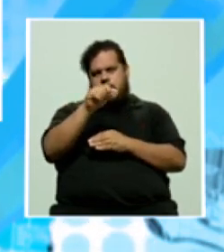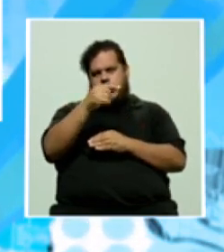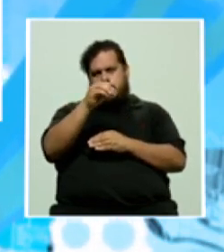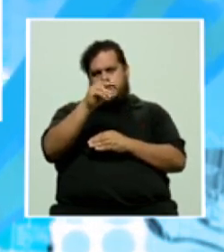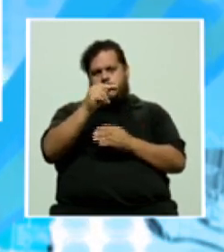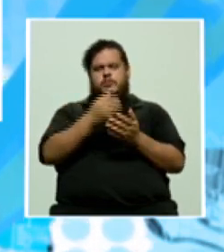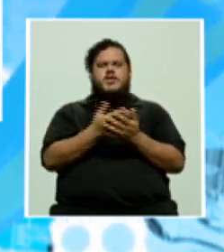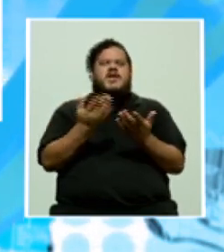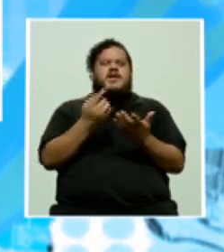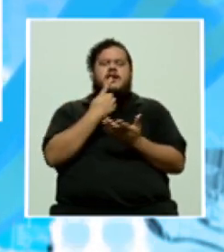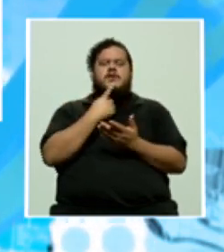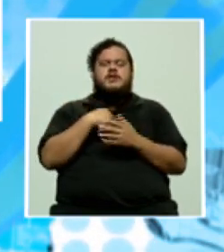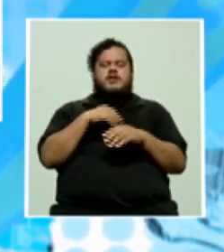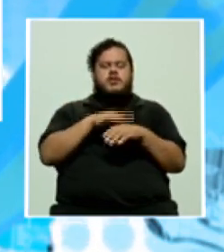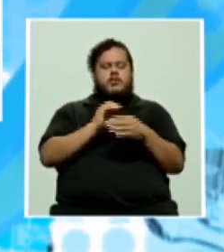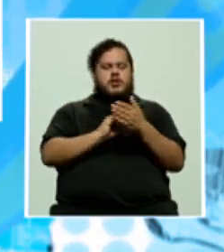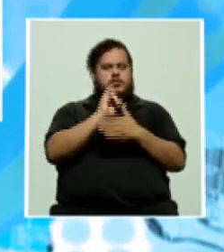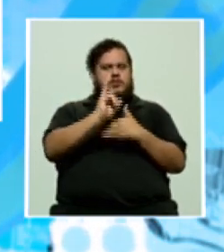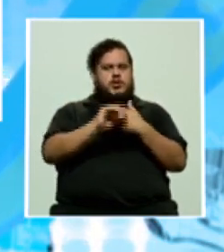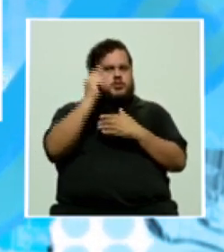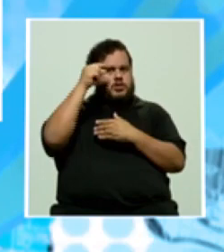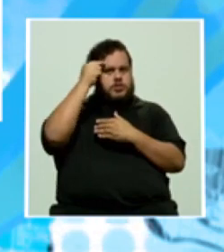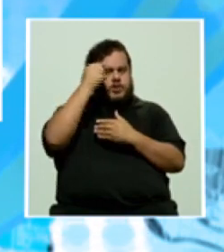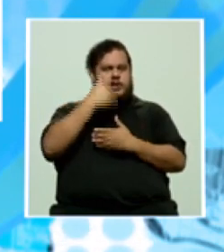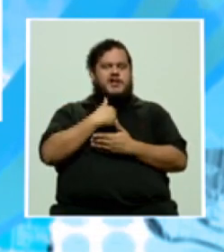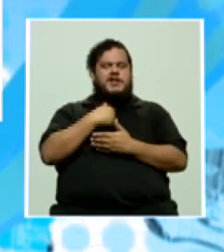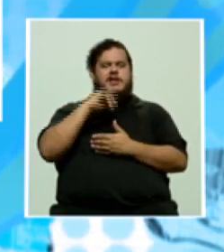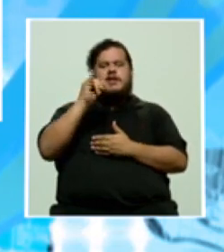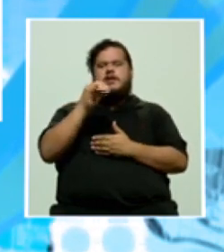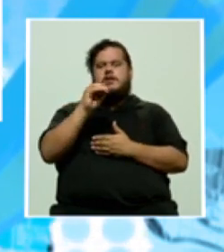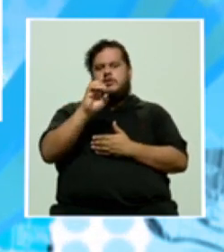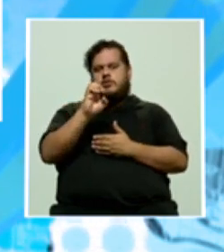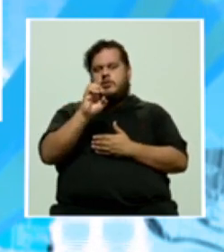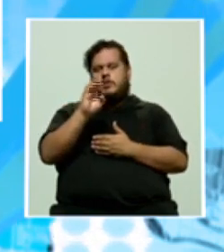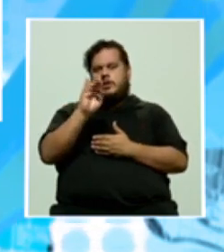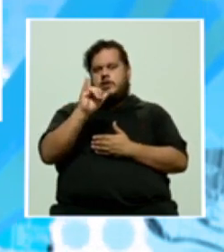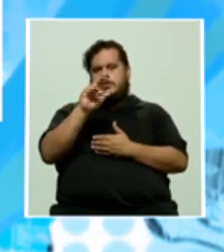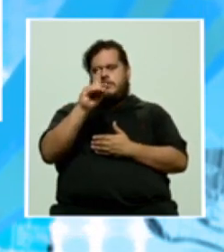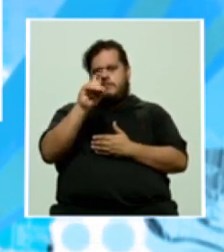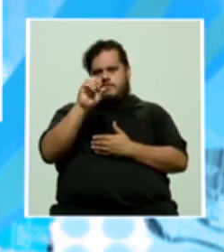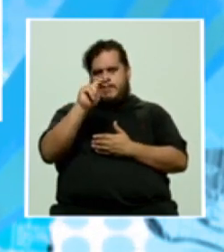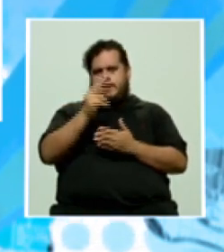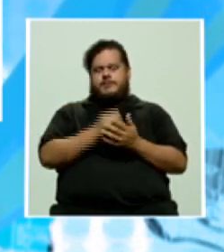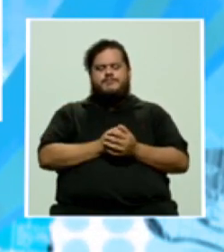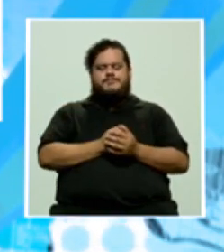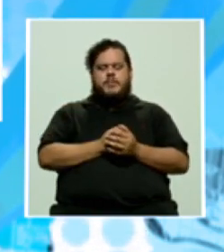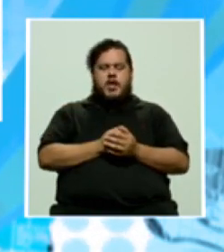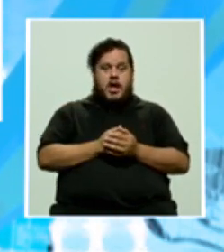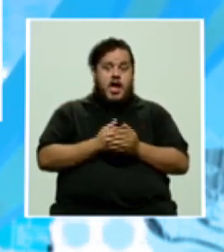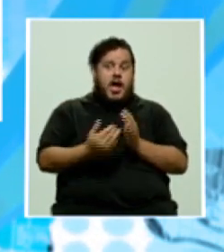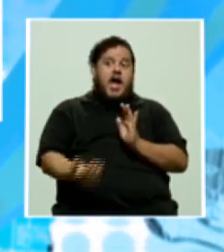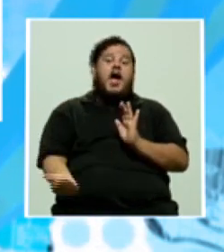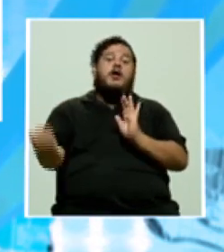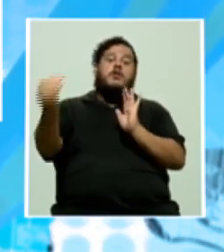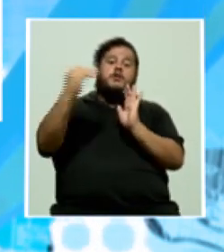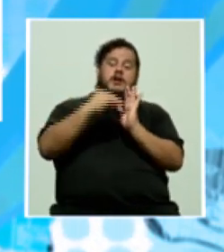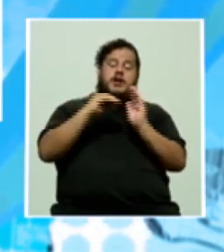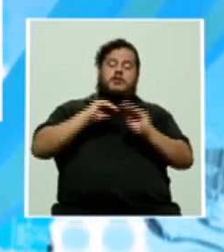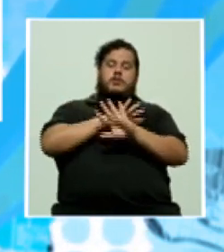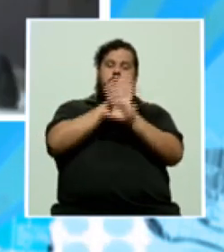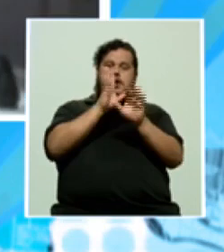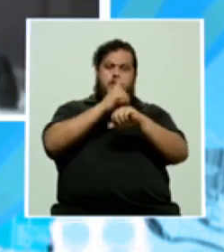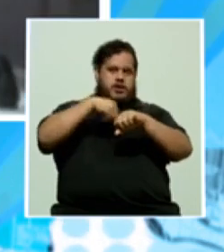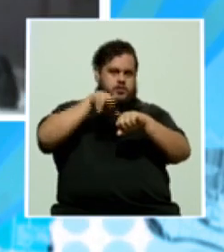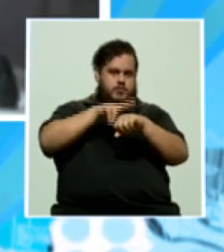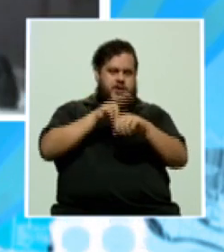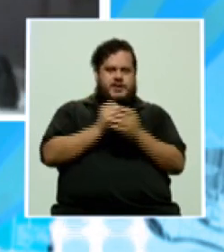sobre el proyecto de gobierno que tiene Joe Biden? Hay un regreso claro a la normalidad, y con la normalidad